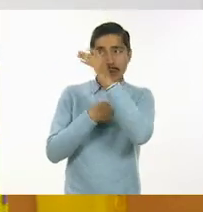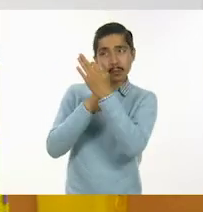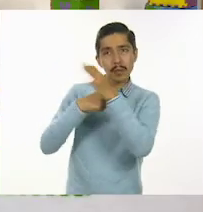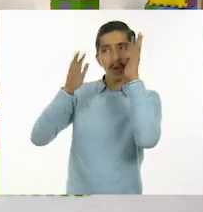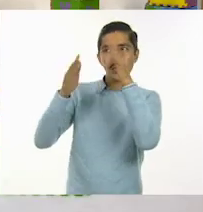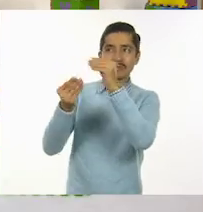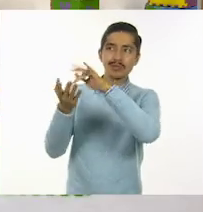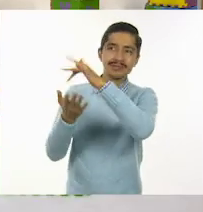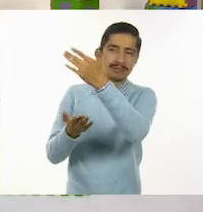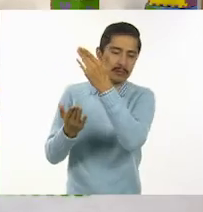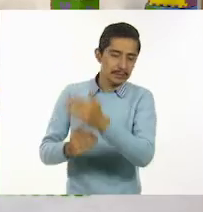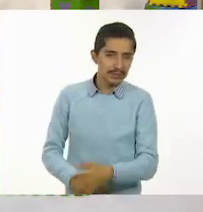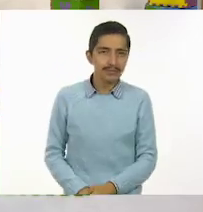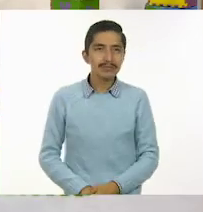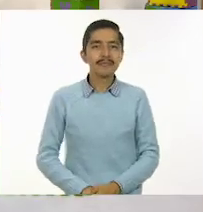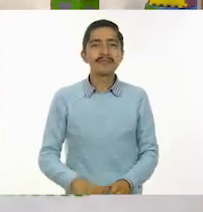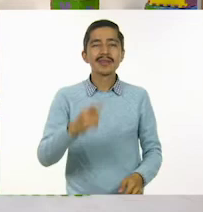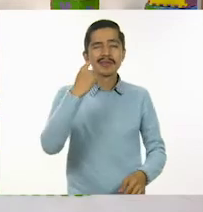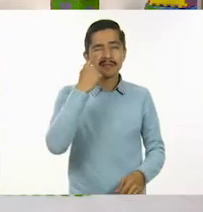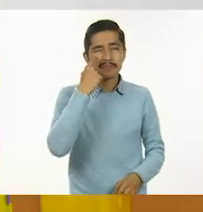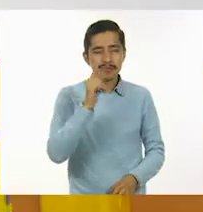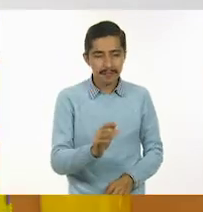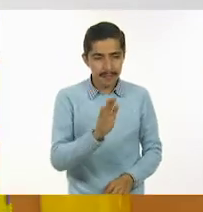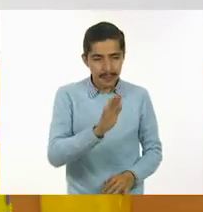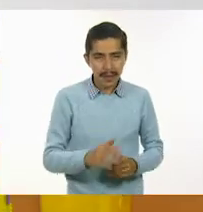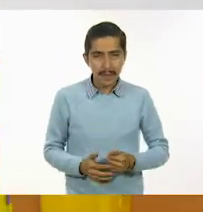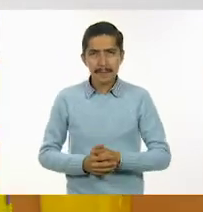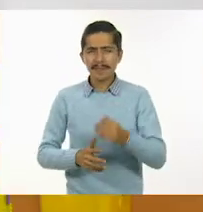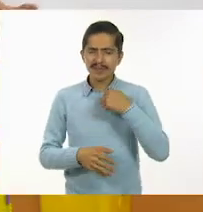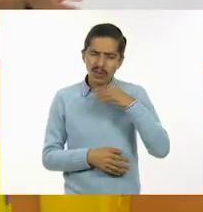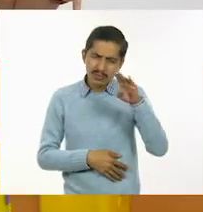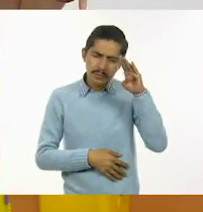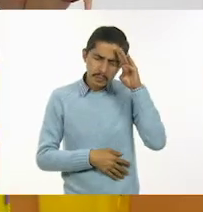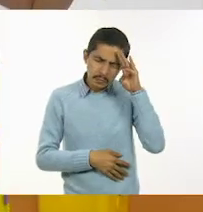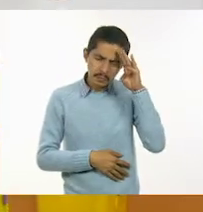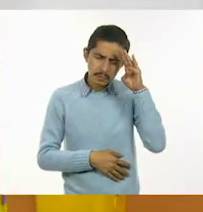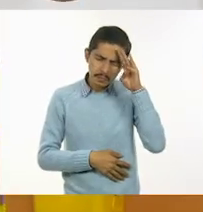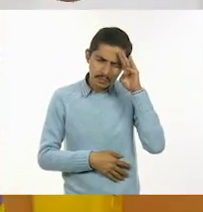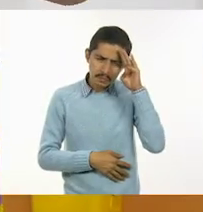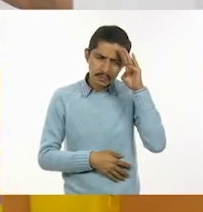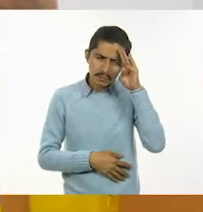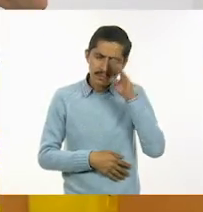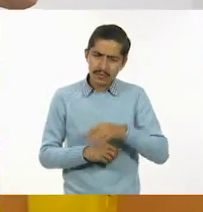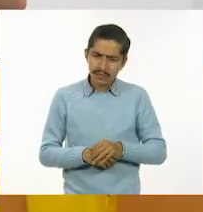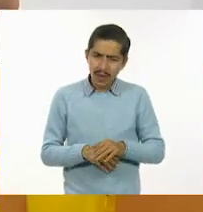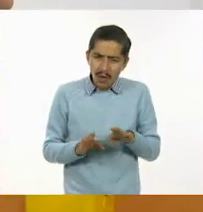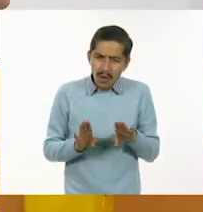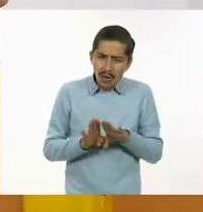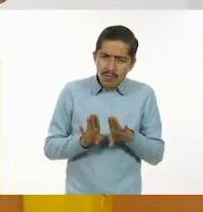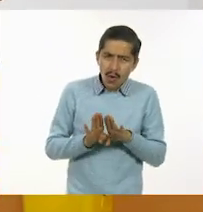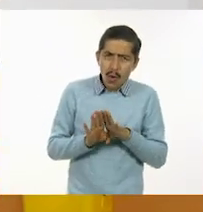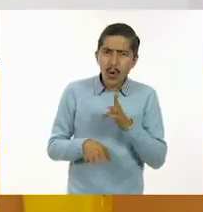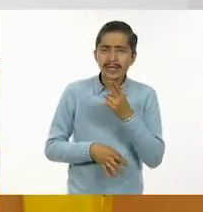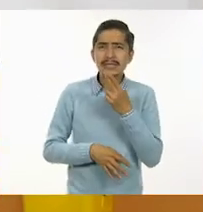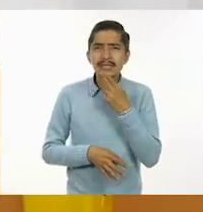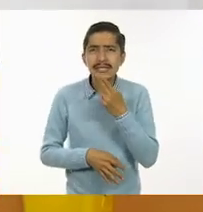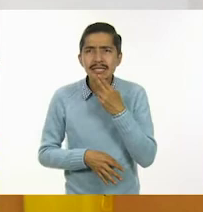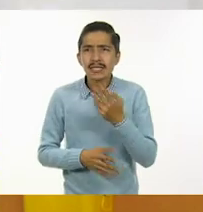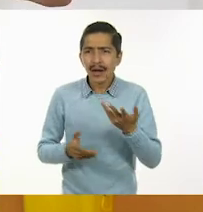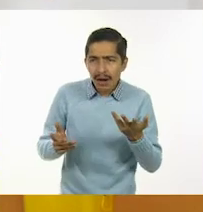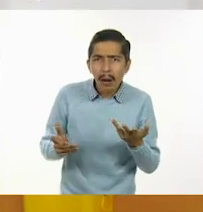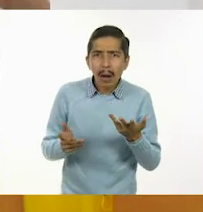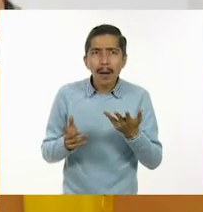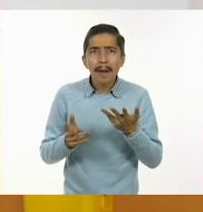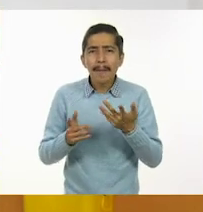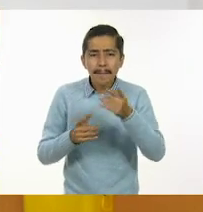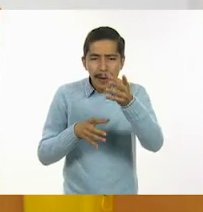gracias, Ajolisto. Fíjate, Bri, que me he puesto a pensar mucho cómo nos ha servido esto del